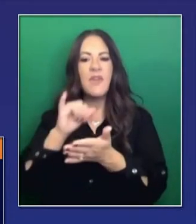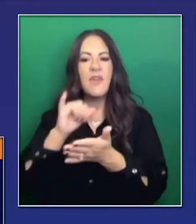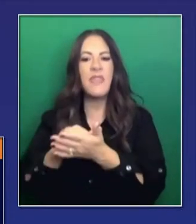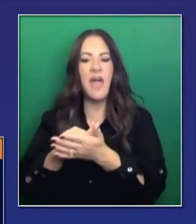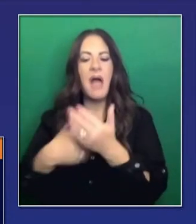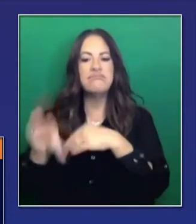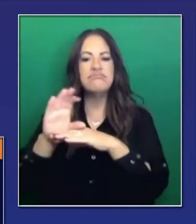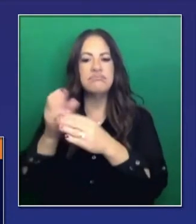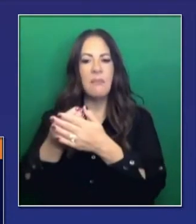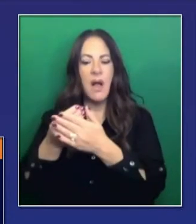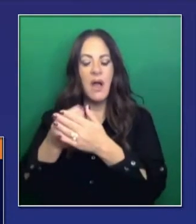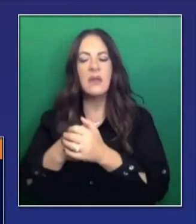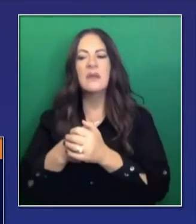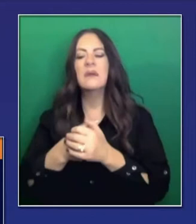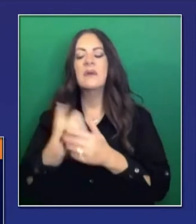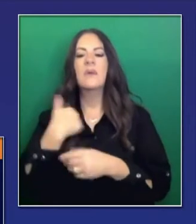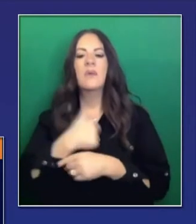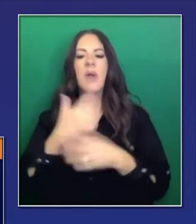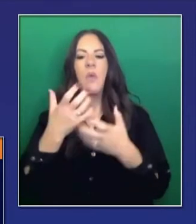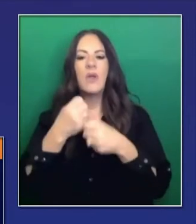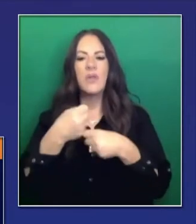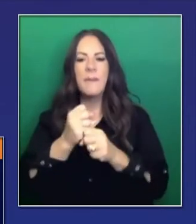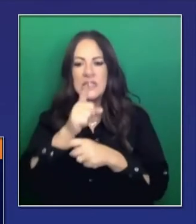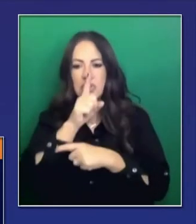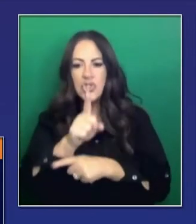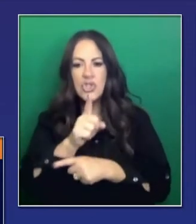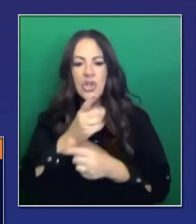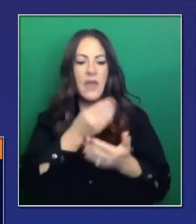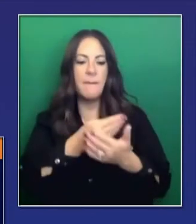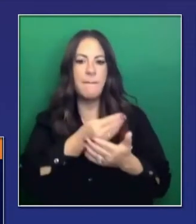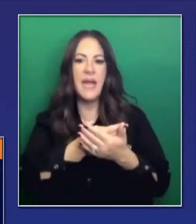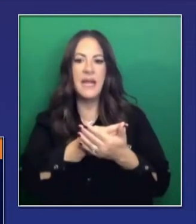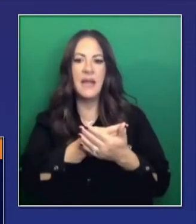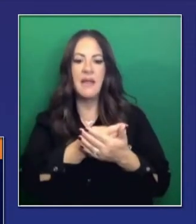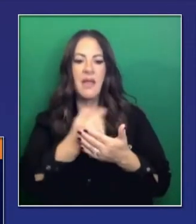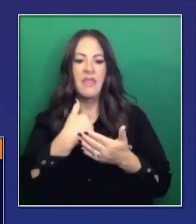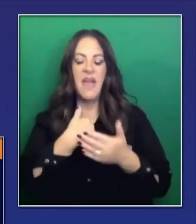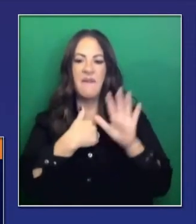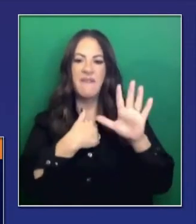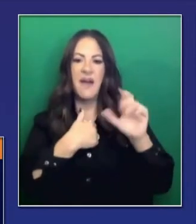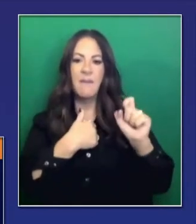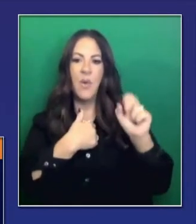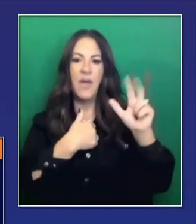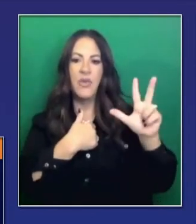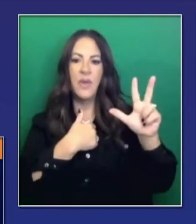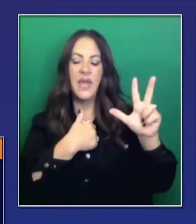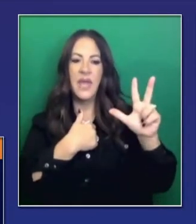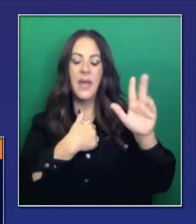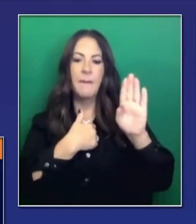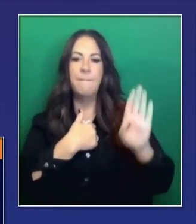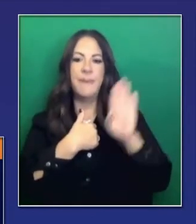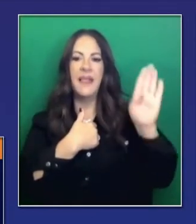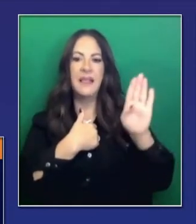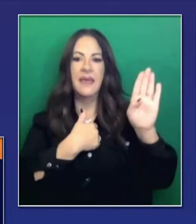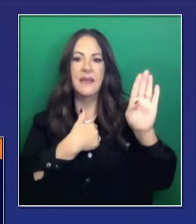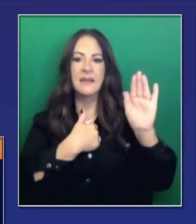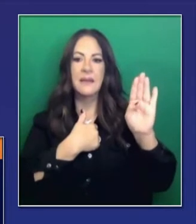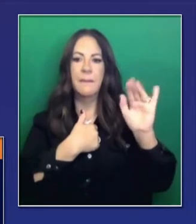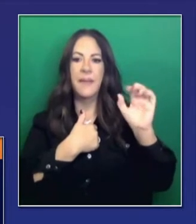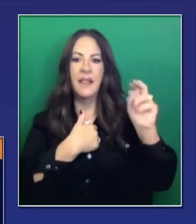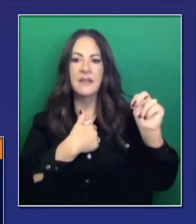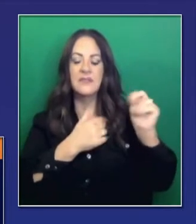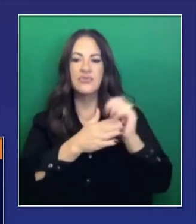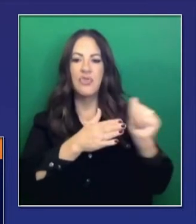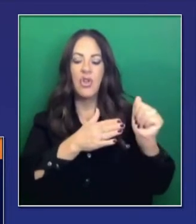los objetivos en esta transparencia. Y también queremos, tenemos una pérdida de $3,000 millones en aprendizaje